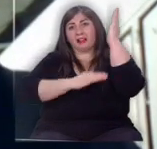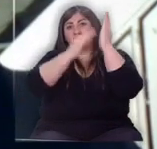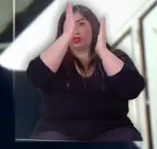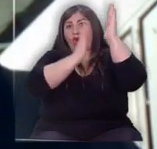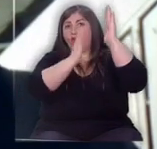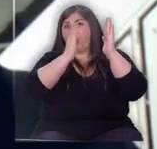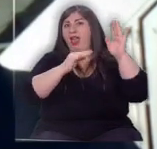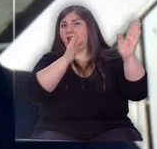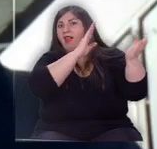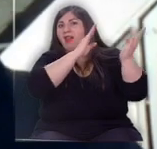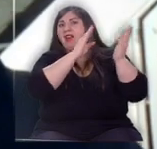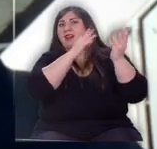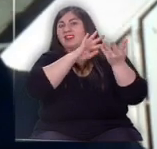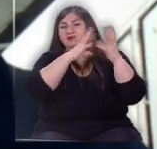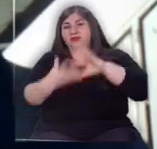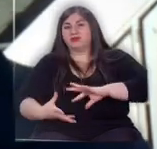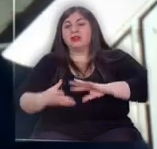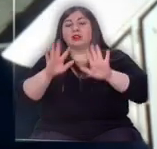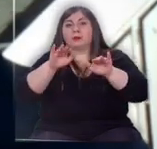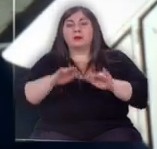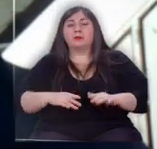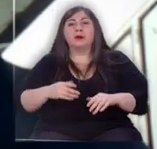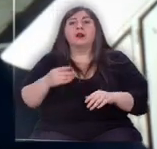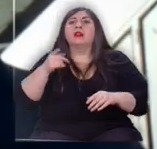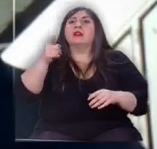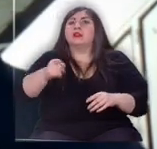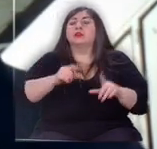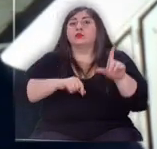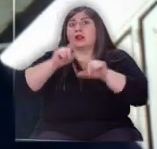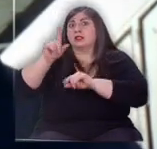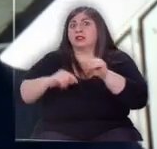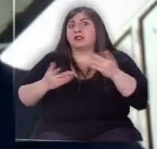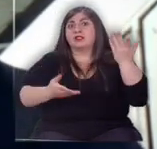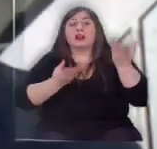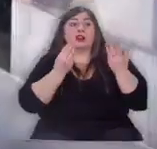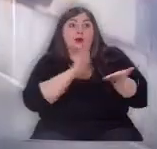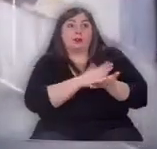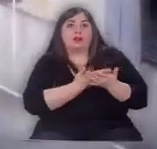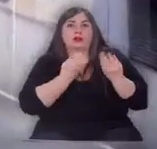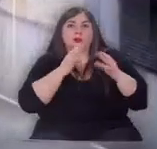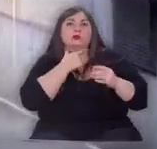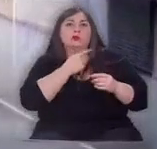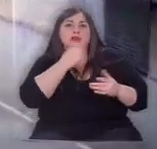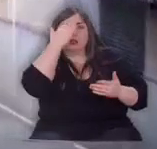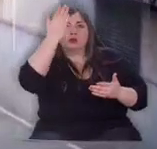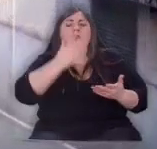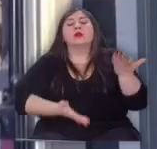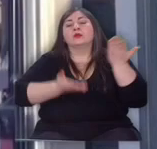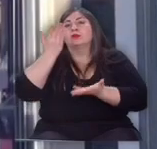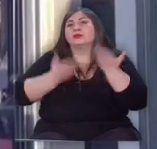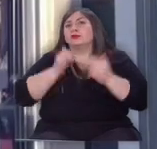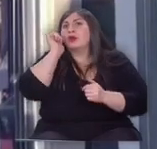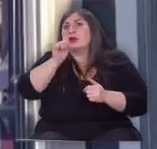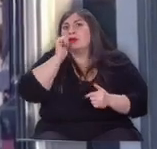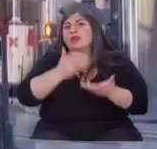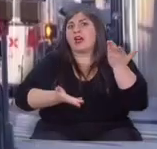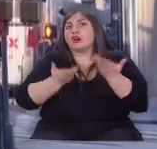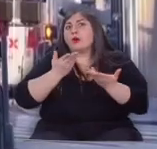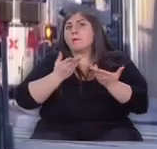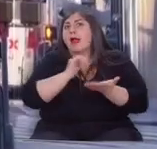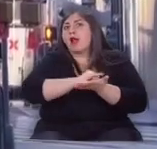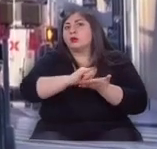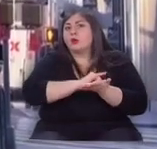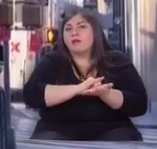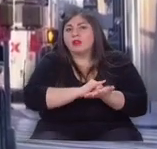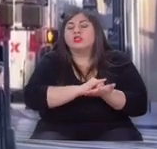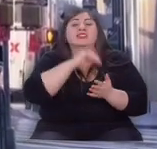estás? ¿Qué tal? Un gusto saludarte, Iván. Es una cifra, de hecho, que va comparando día a día el gobernador Andrew Cuomo acá del estado de Nueva